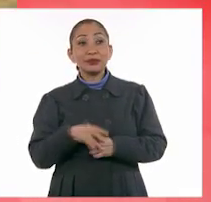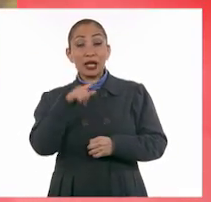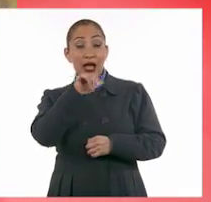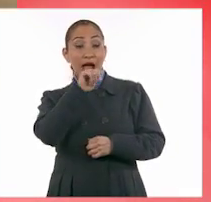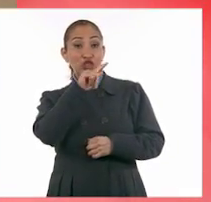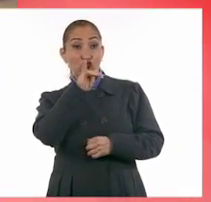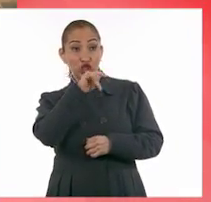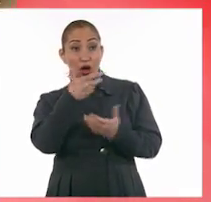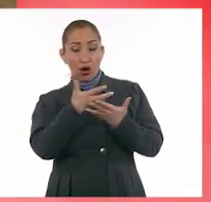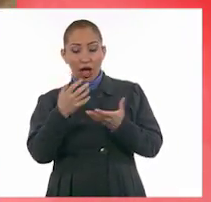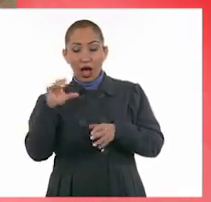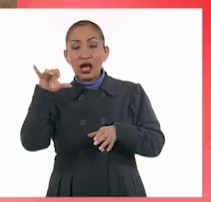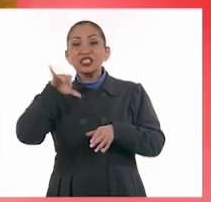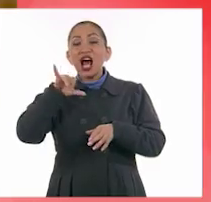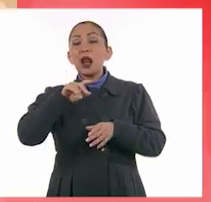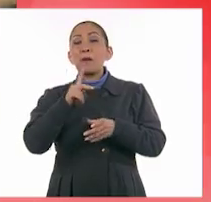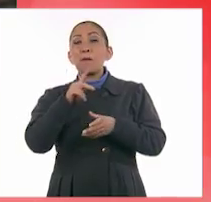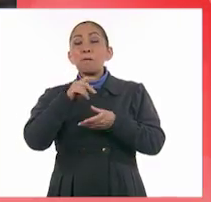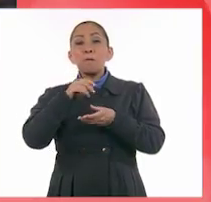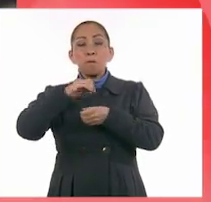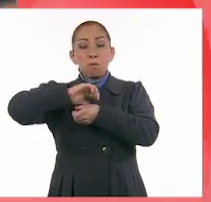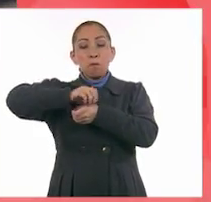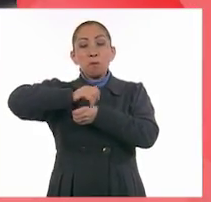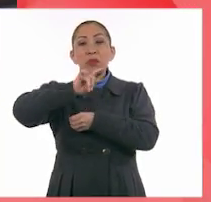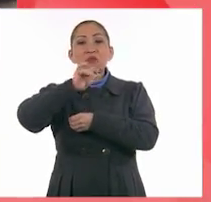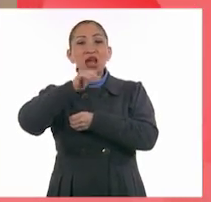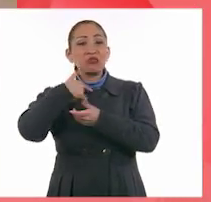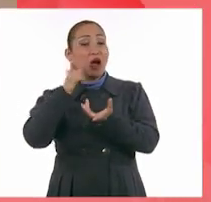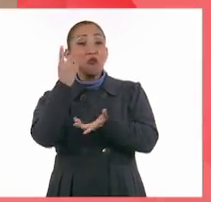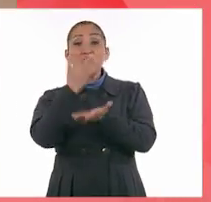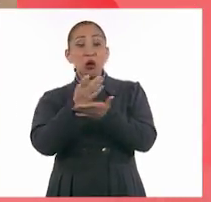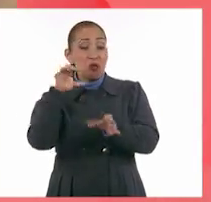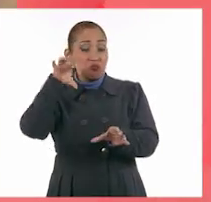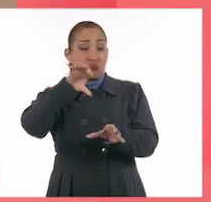Antonio lo que nada más la sazona es con sal y pimienta. El producto no ocupa nada más.